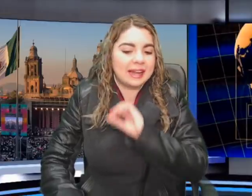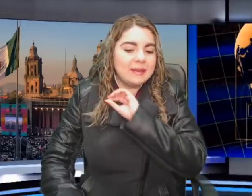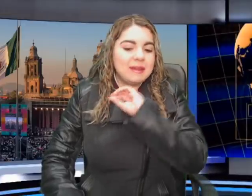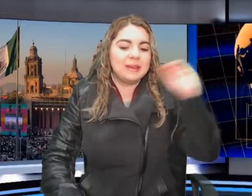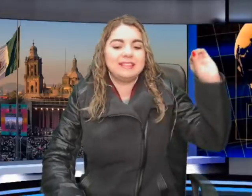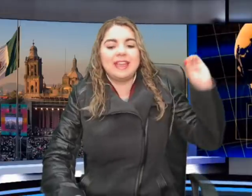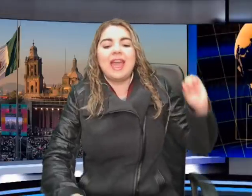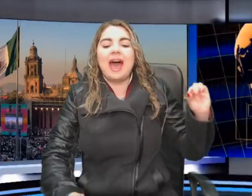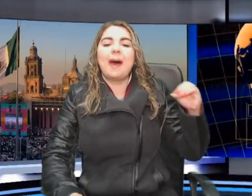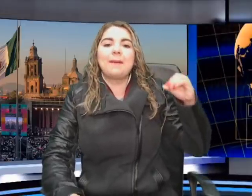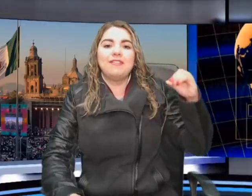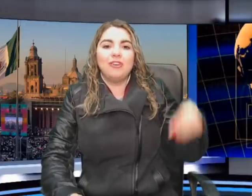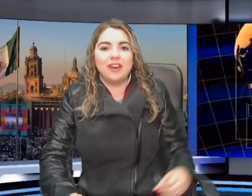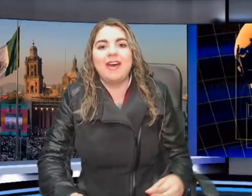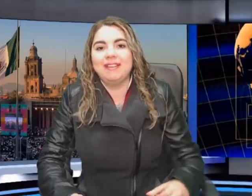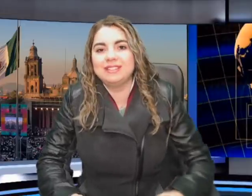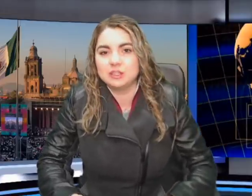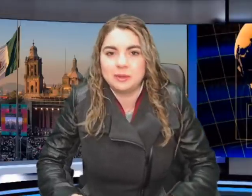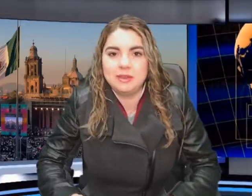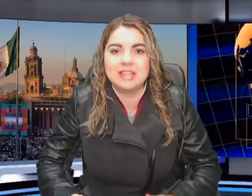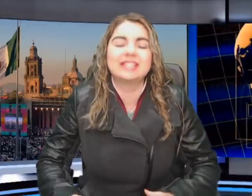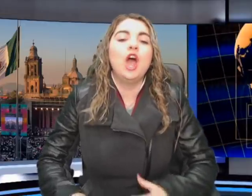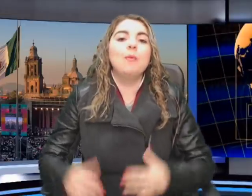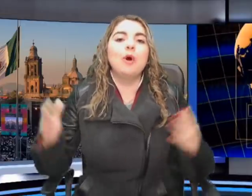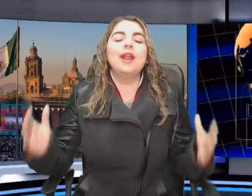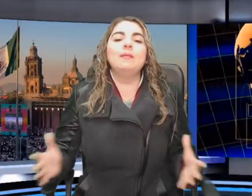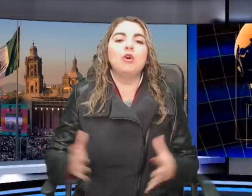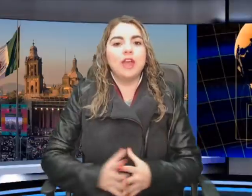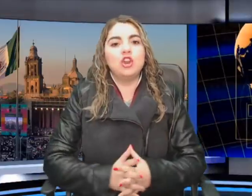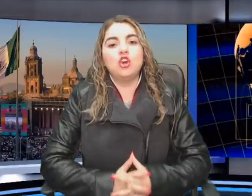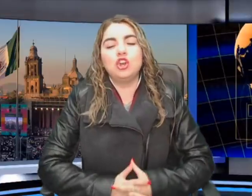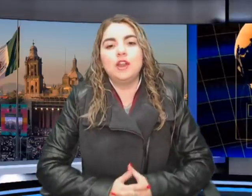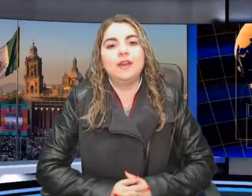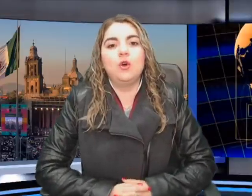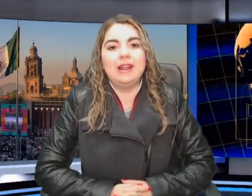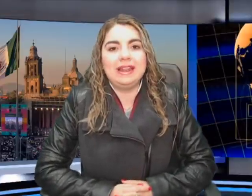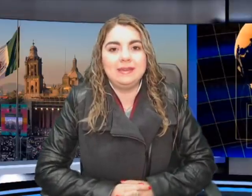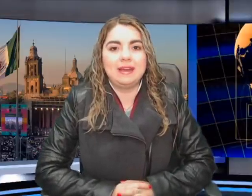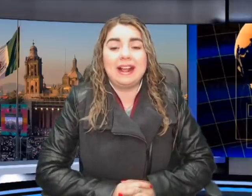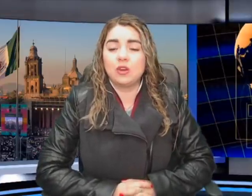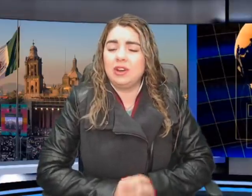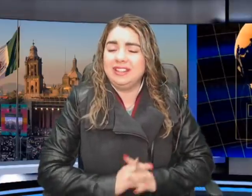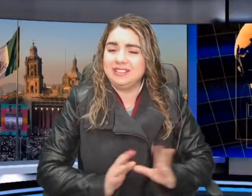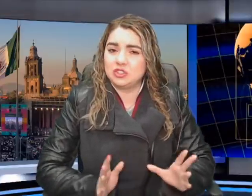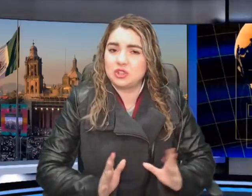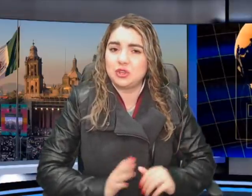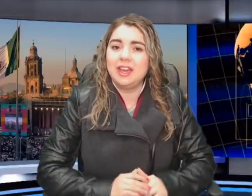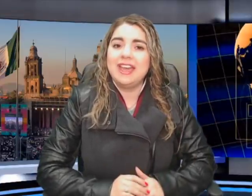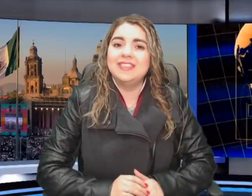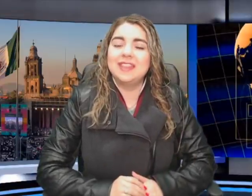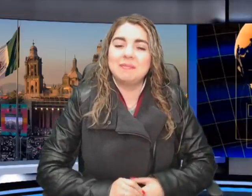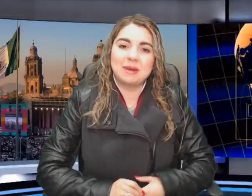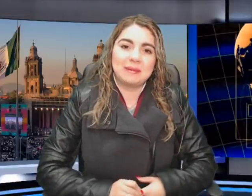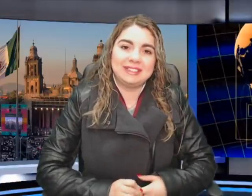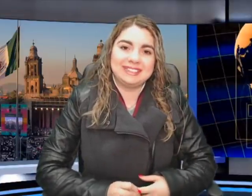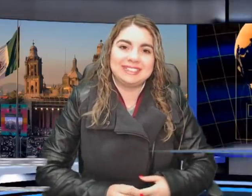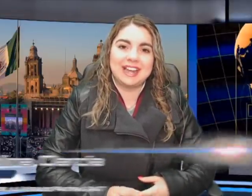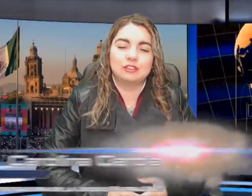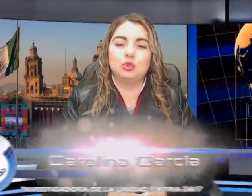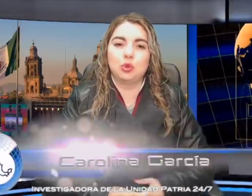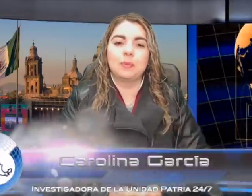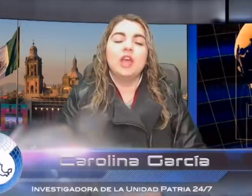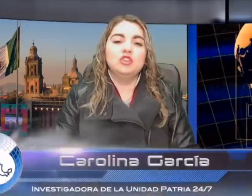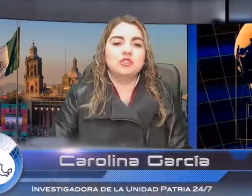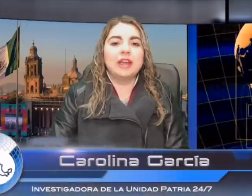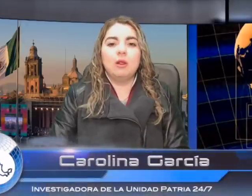sido terriblemente abandonadas y exprimidas por el modelo neoliberal con la intención de